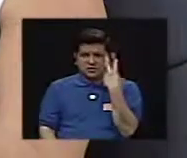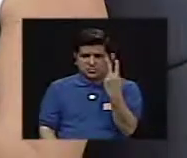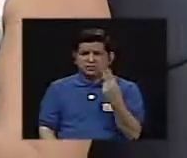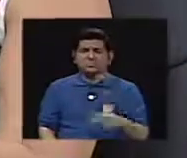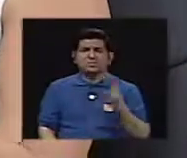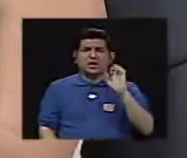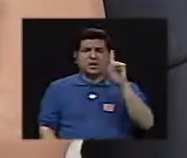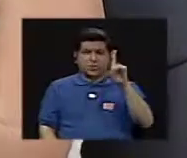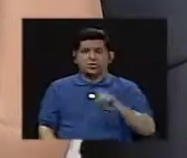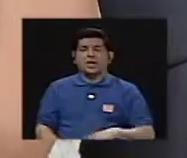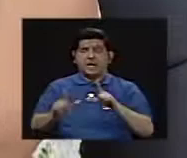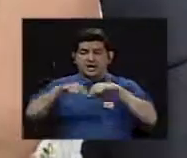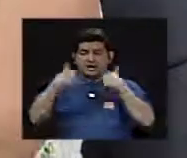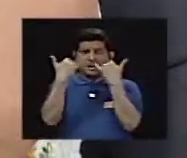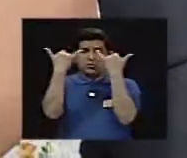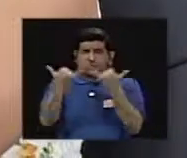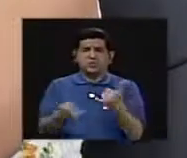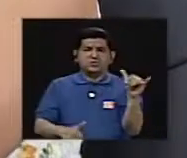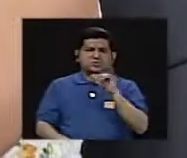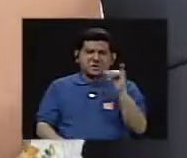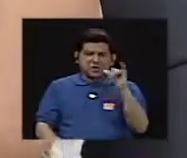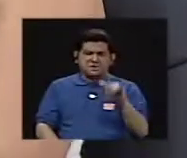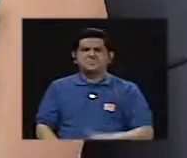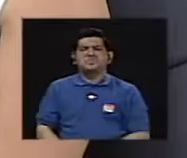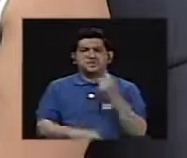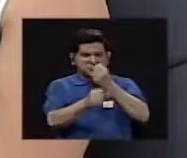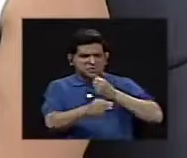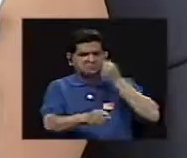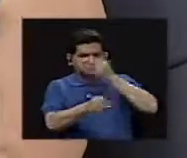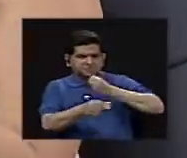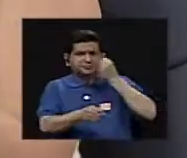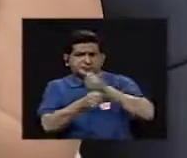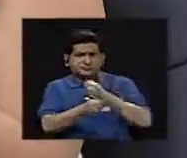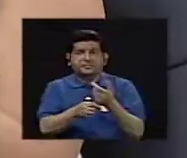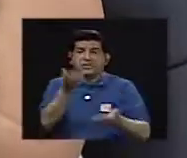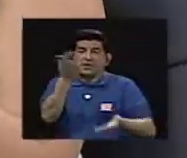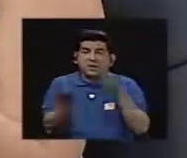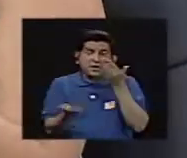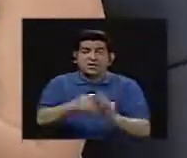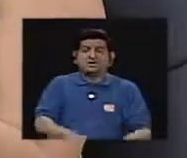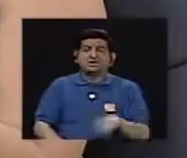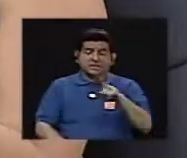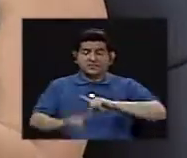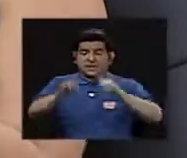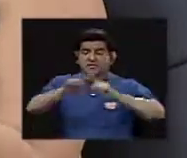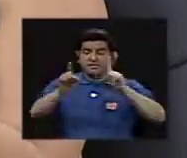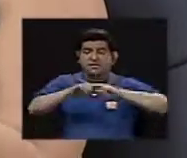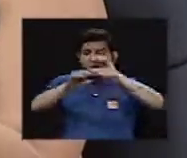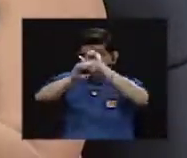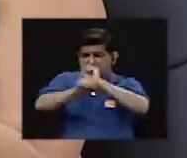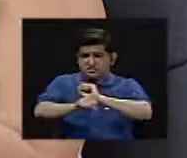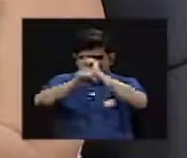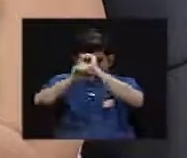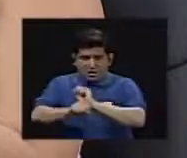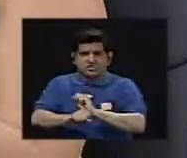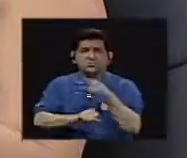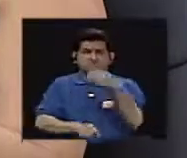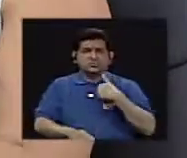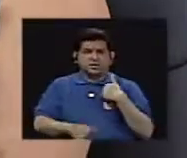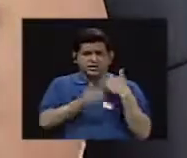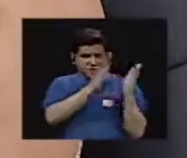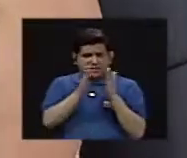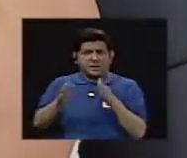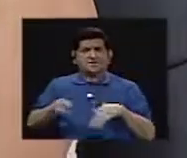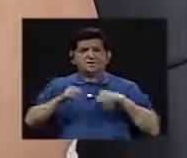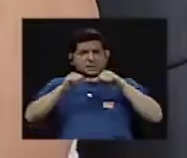imagino que también el grupo ya viene siendo el mismo a la hora de hacerlo y que, digamos, es una serie de tradiciones, o sea, que ustedes sí tienen planeado hacer